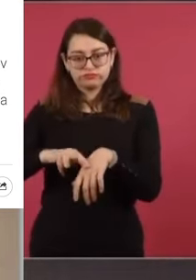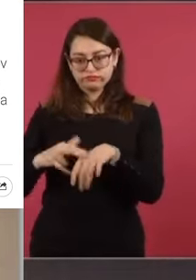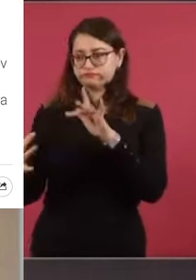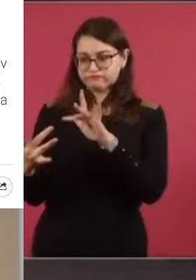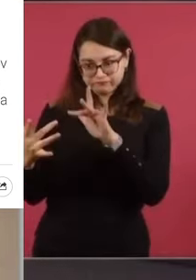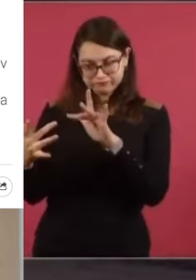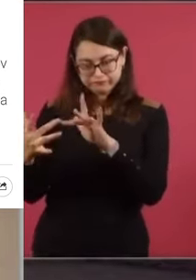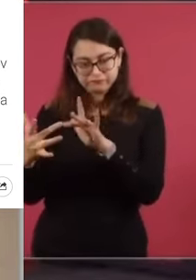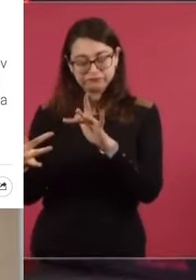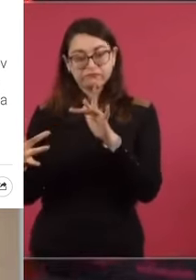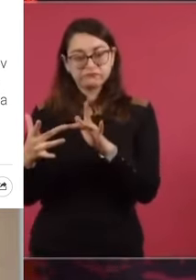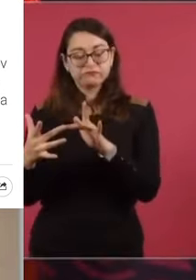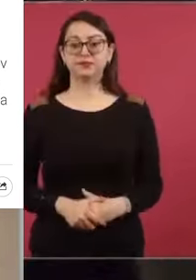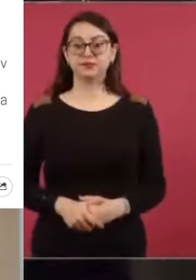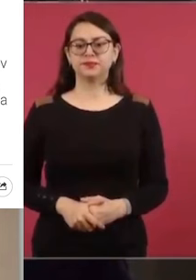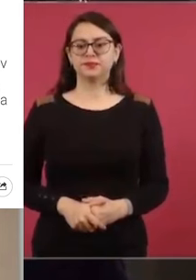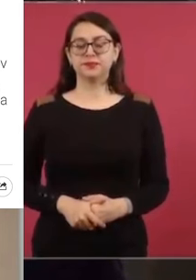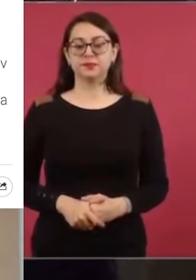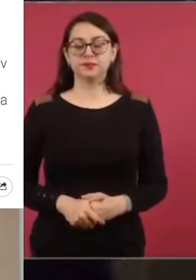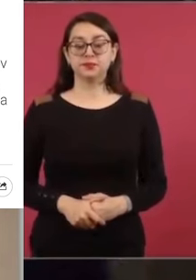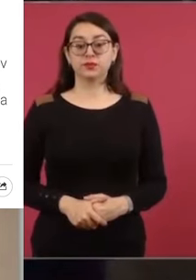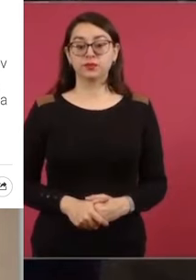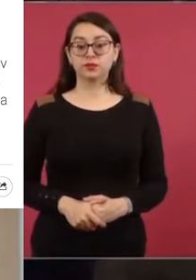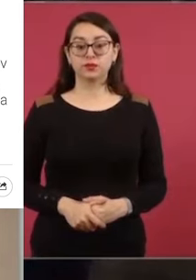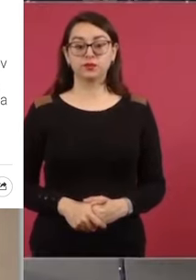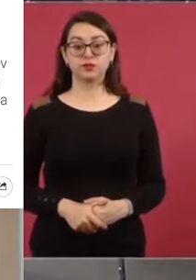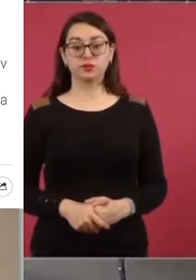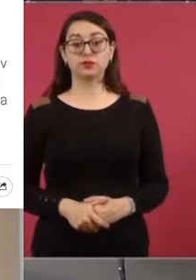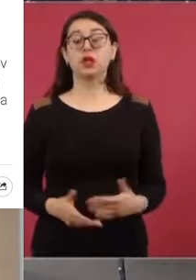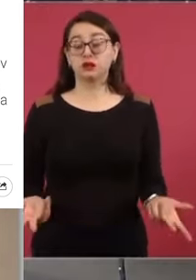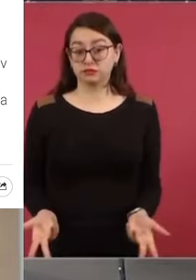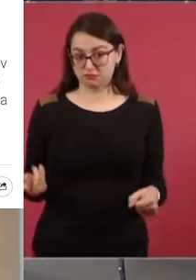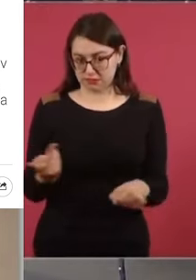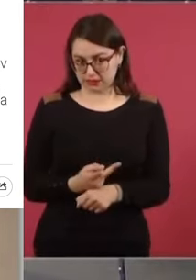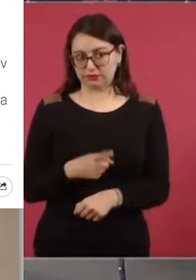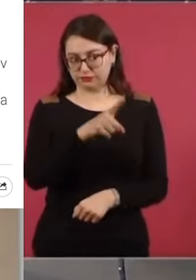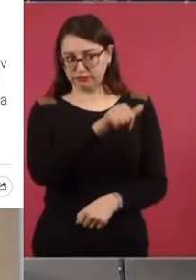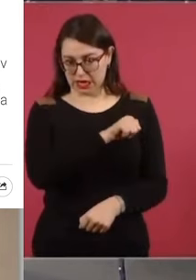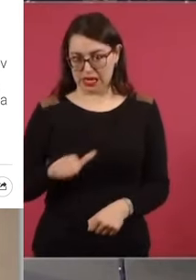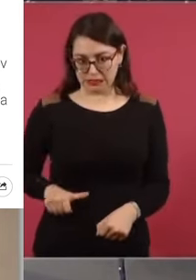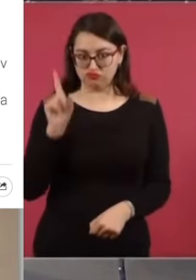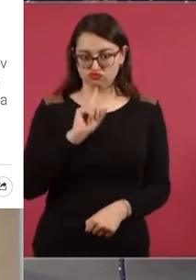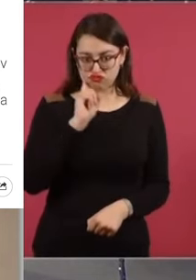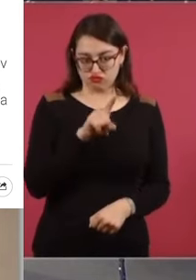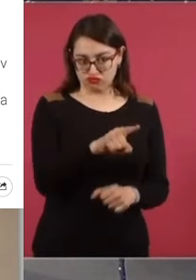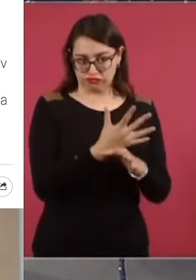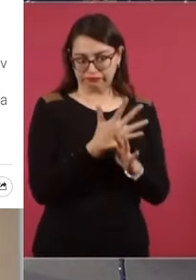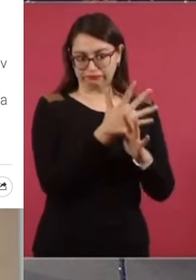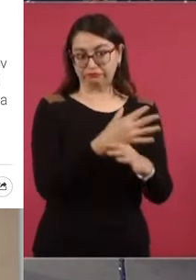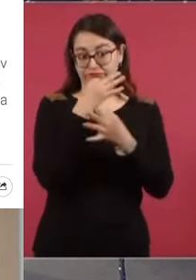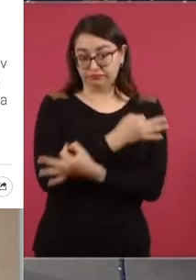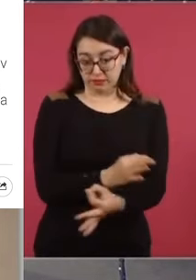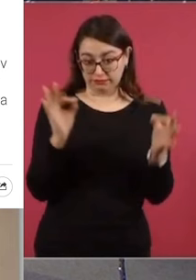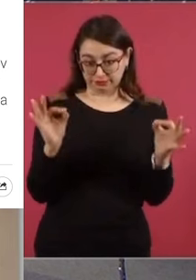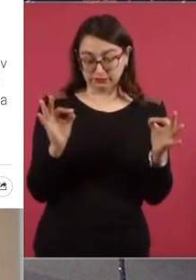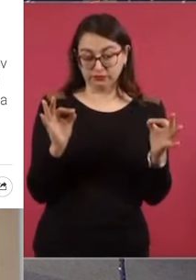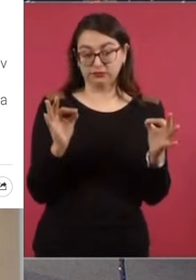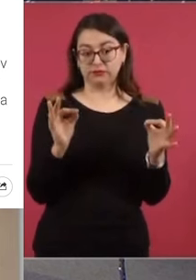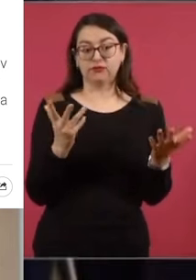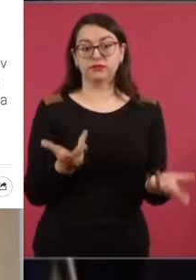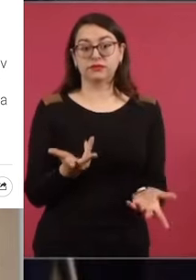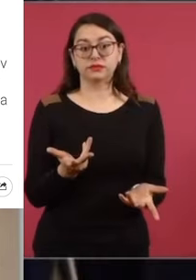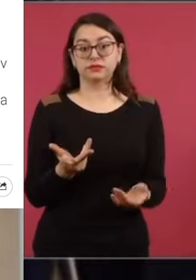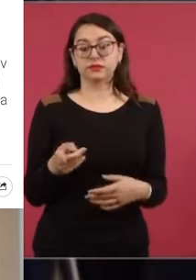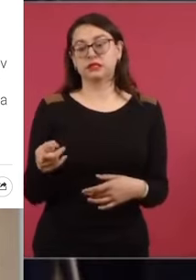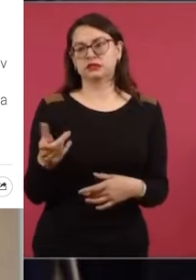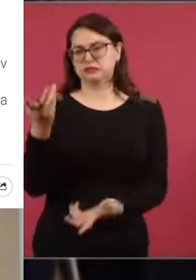con ella, incluso puso un Twitter. Trascendió que la vocería de la alcaldesa había dicho presuntamente que un medio de comunicación había publicado los acontecimientos